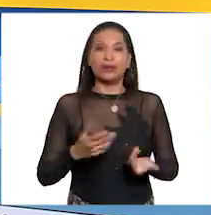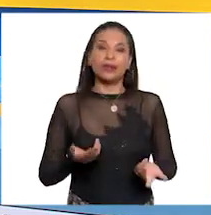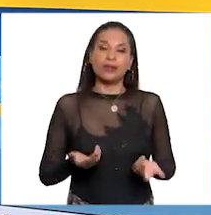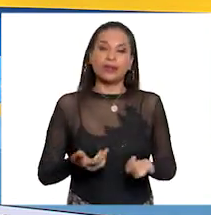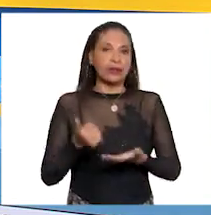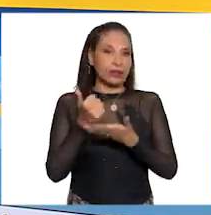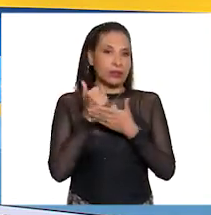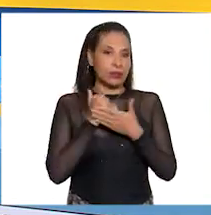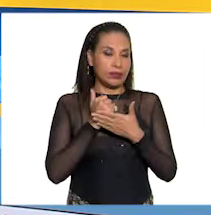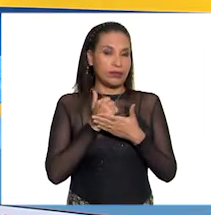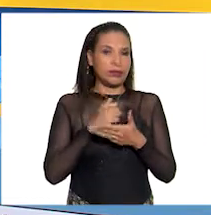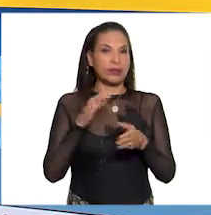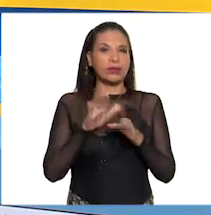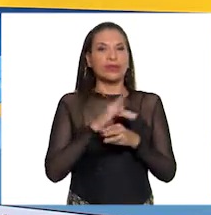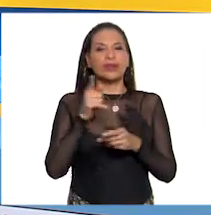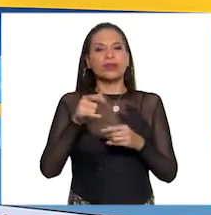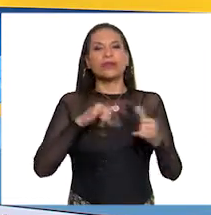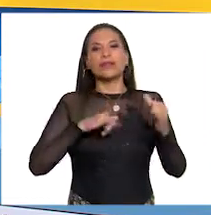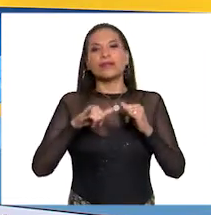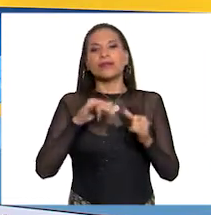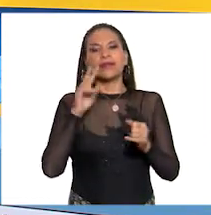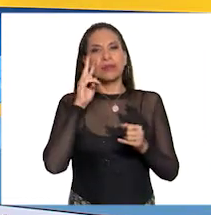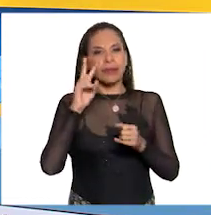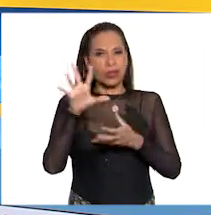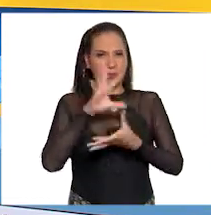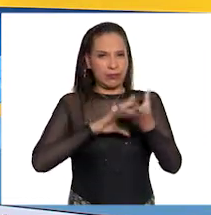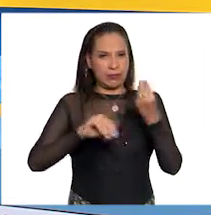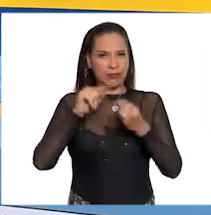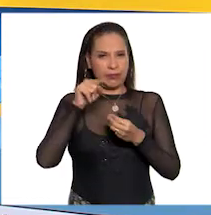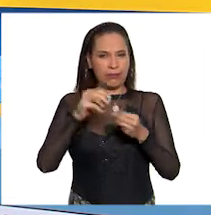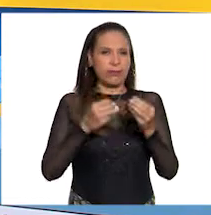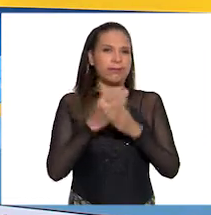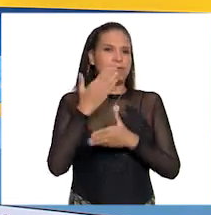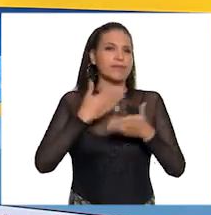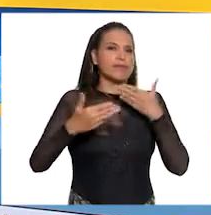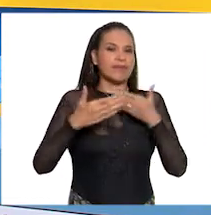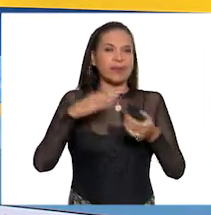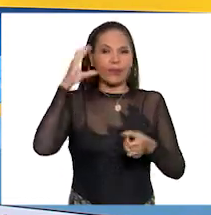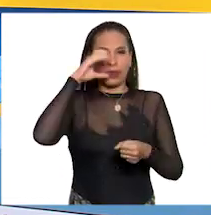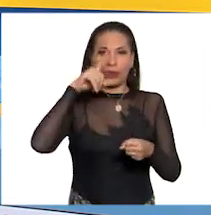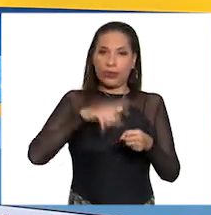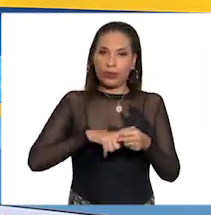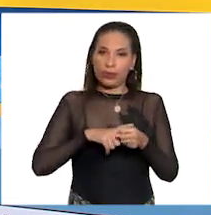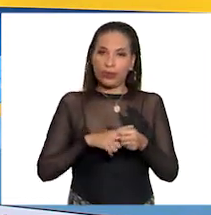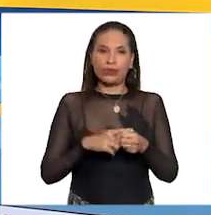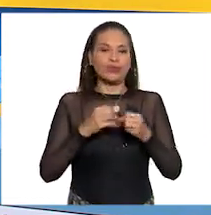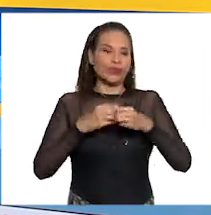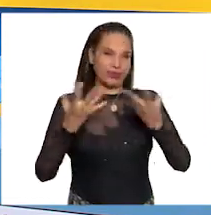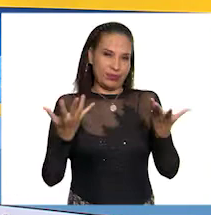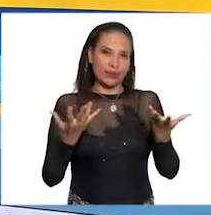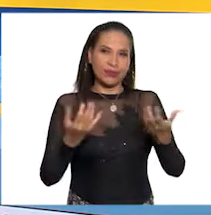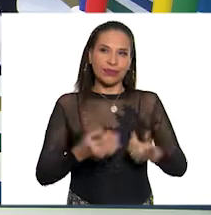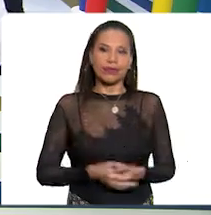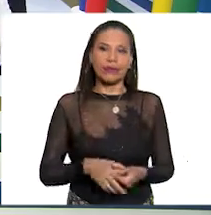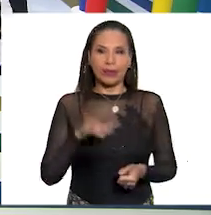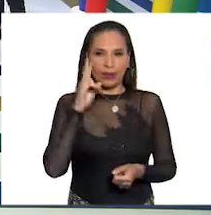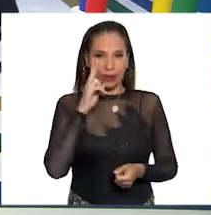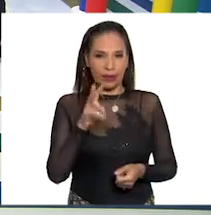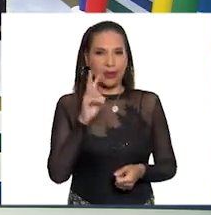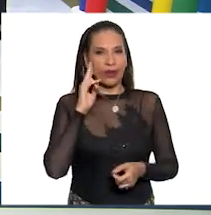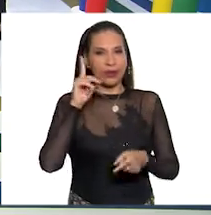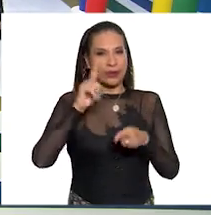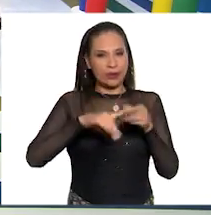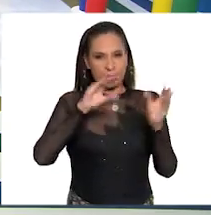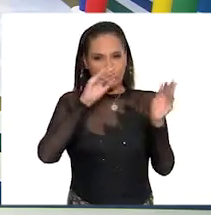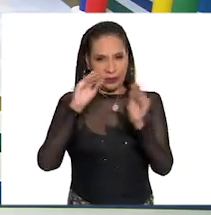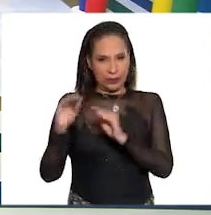¿me ayudas a quitar una parte del mapa para demostrar esta modernización cultural? Claro que sí. Vamos solo a